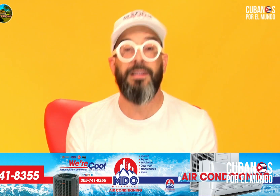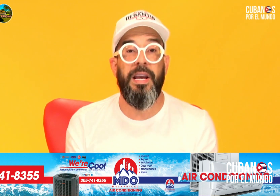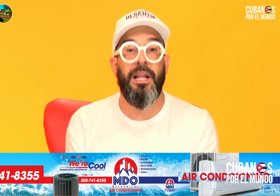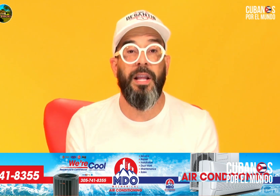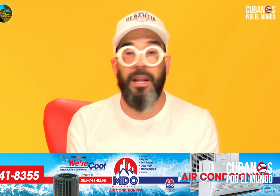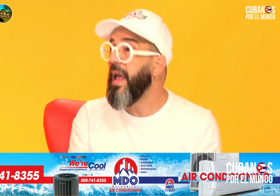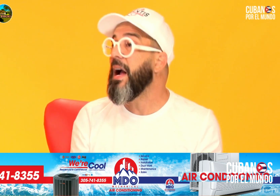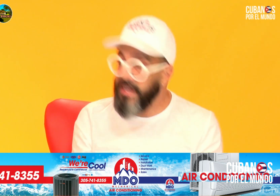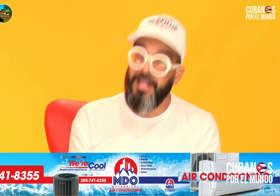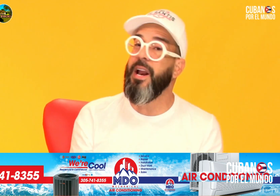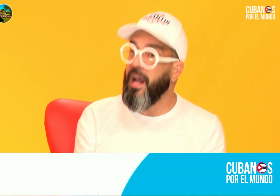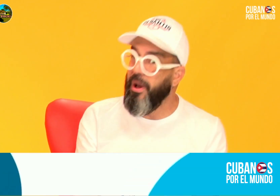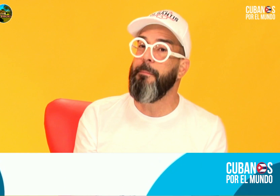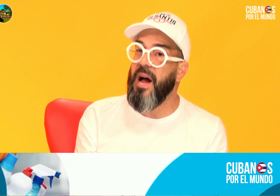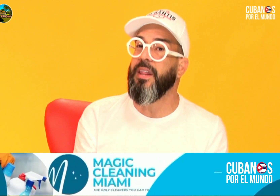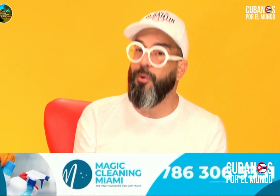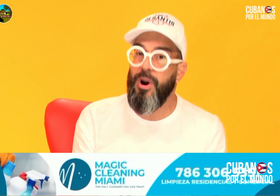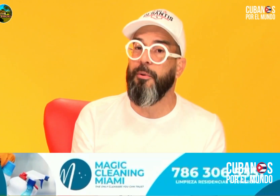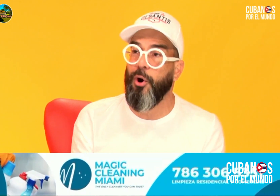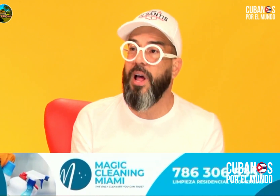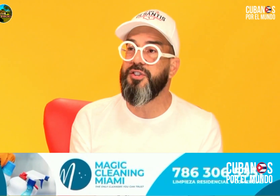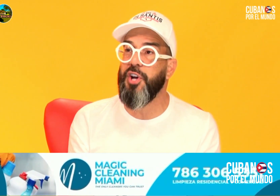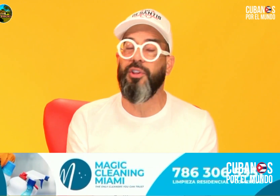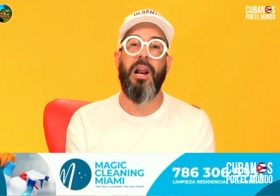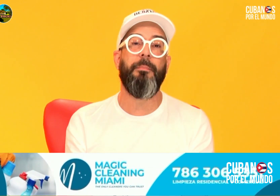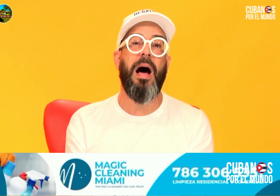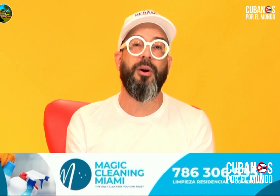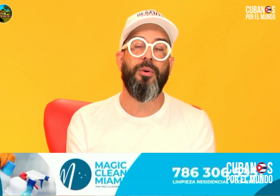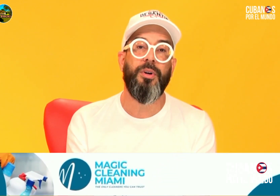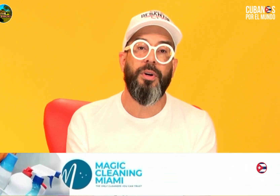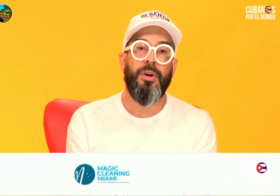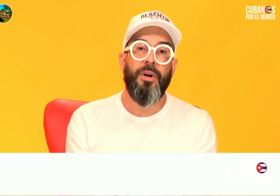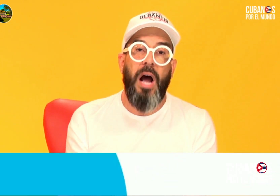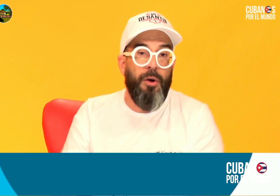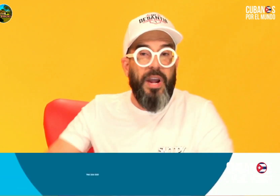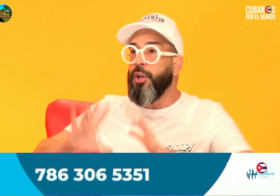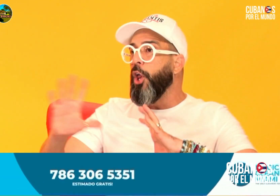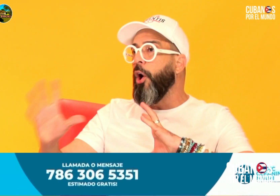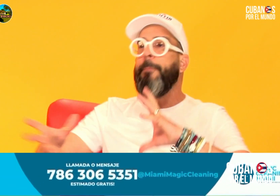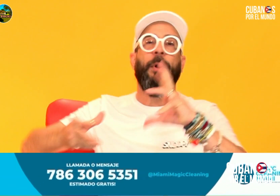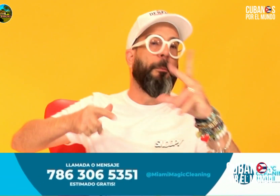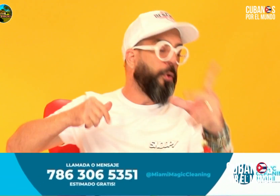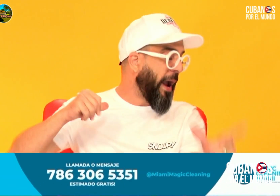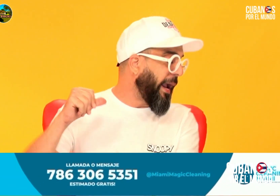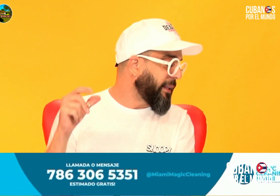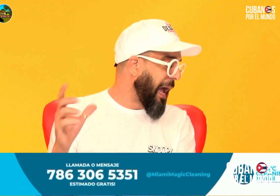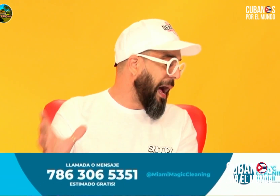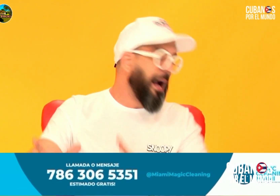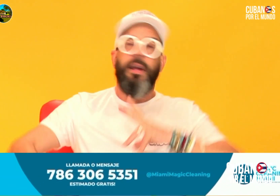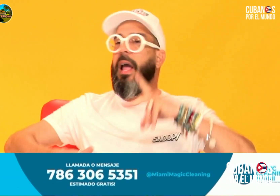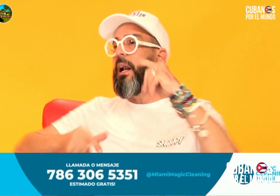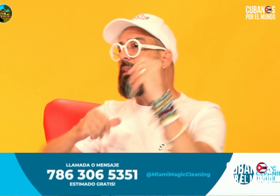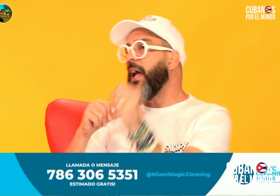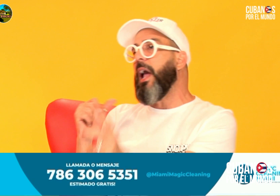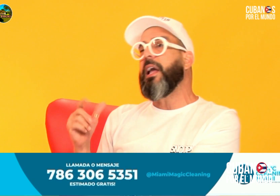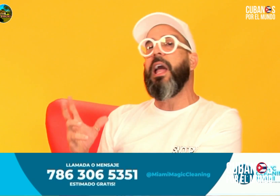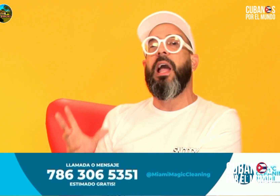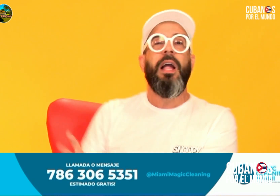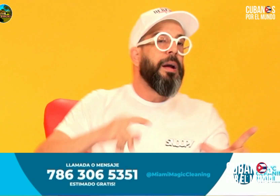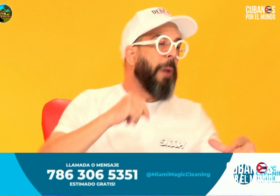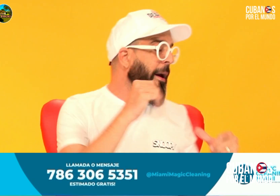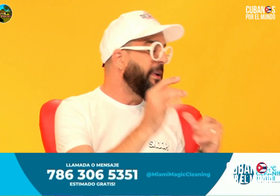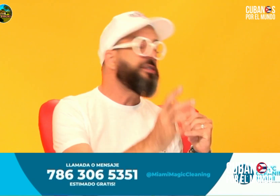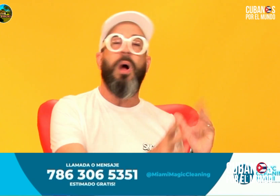¿Usted entiende que aquí tiene que haber más de una violación del embargo? Aunque todo es propuesta, el teque,